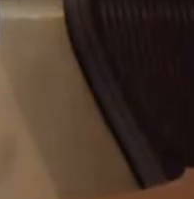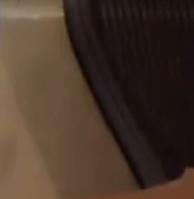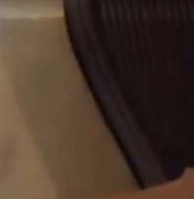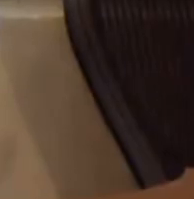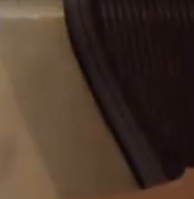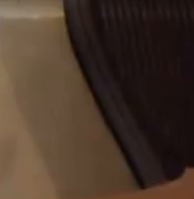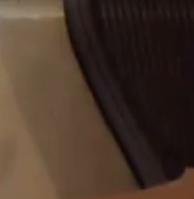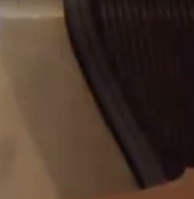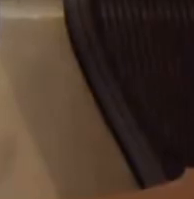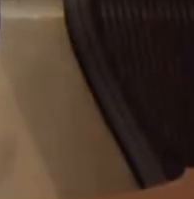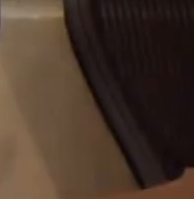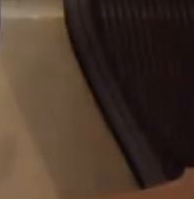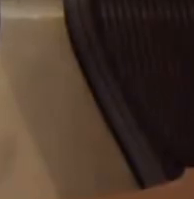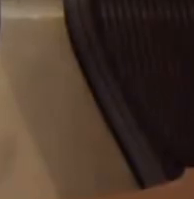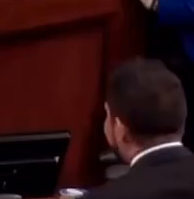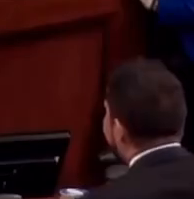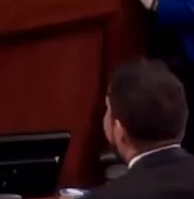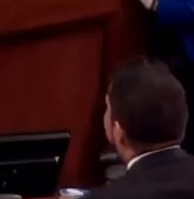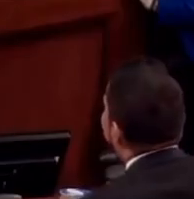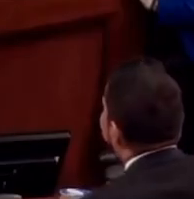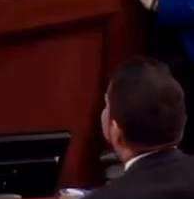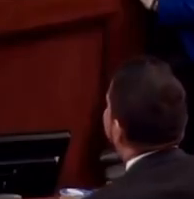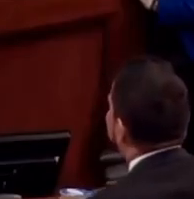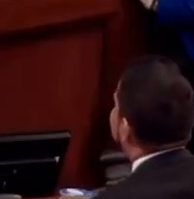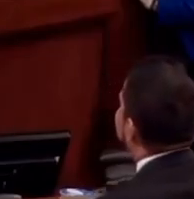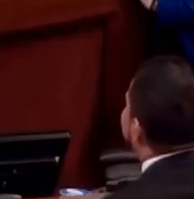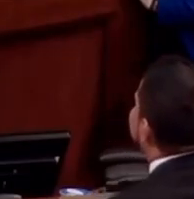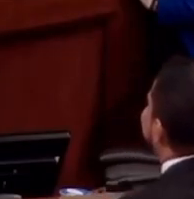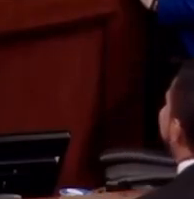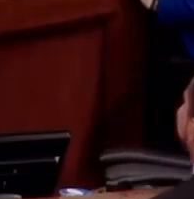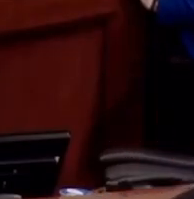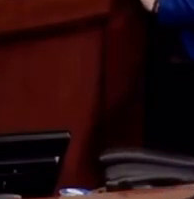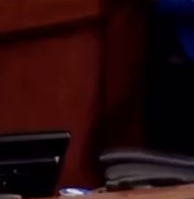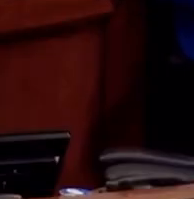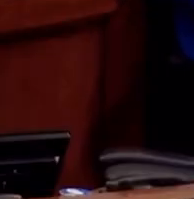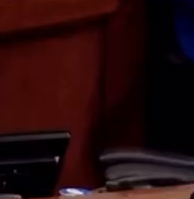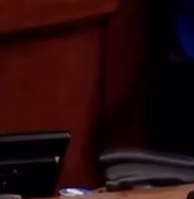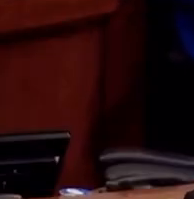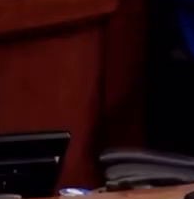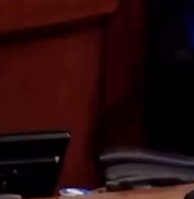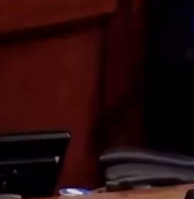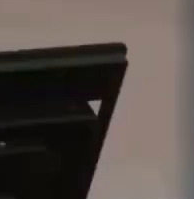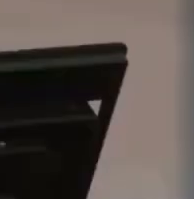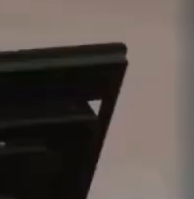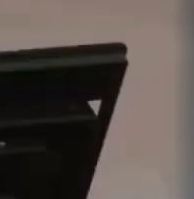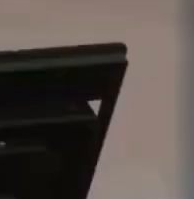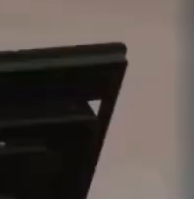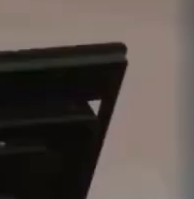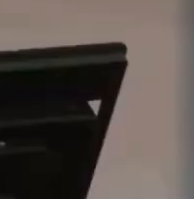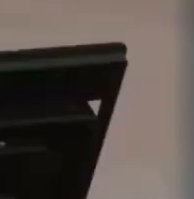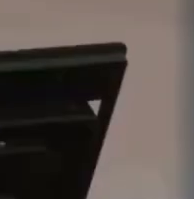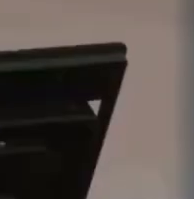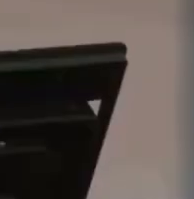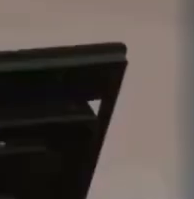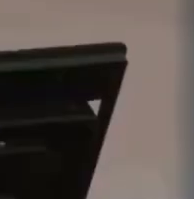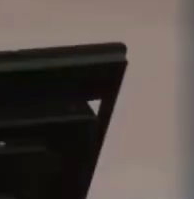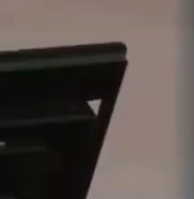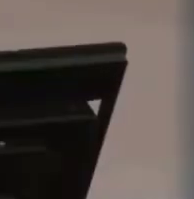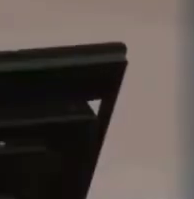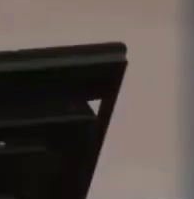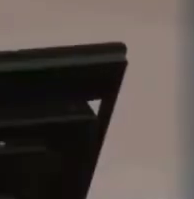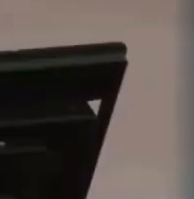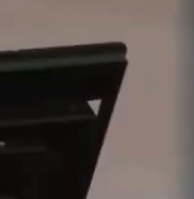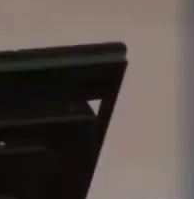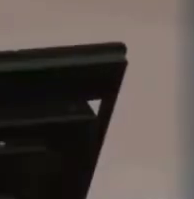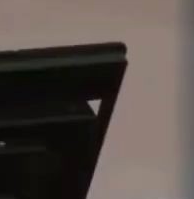Robledo. Sí, gracias, señor presidente. Nosotros, las bancadas de la oposición, valoramos como un